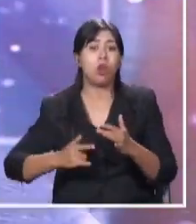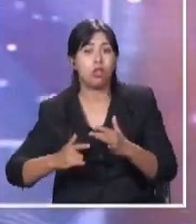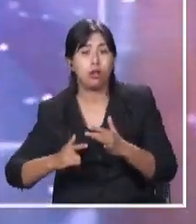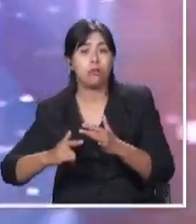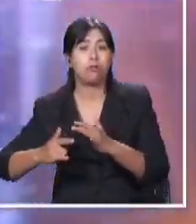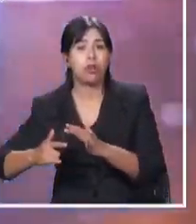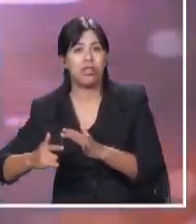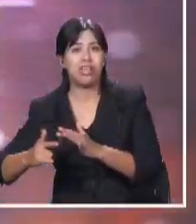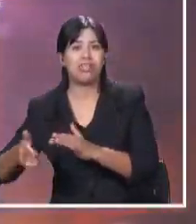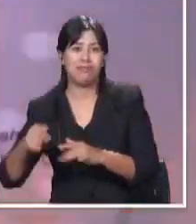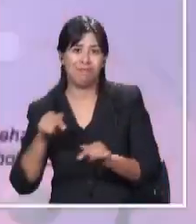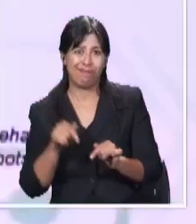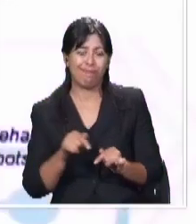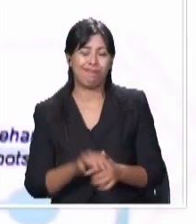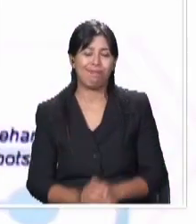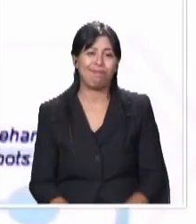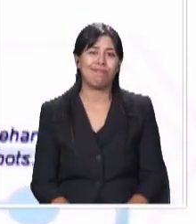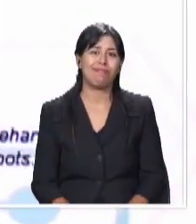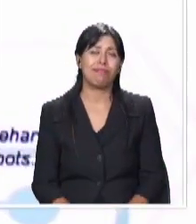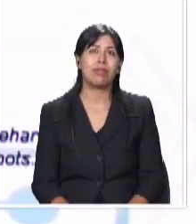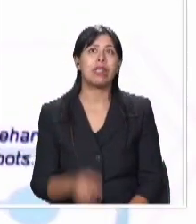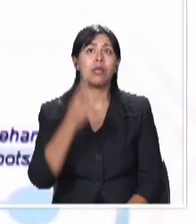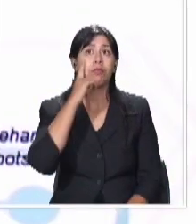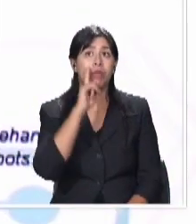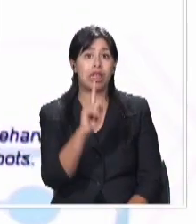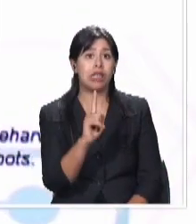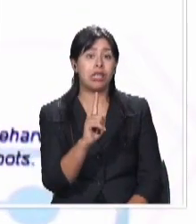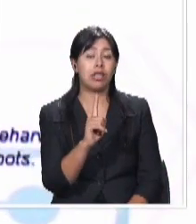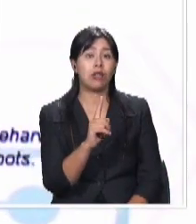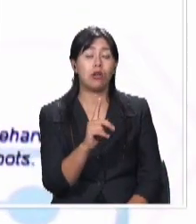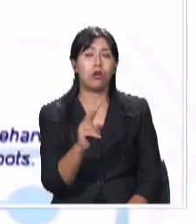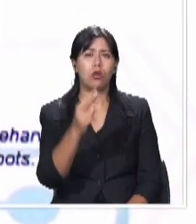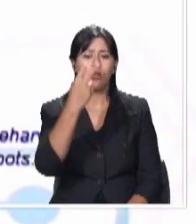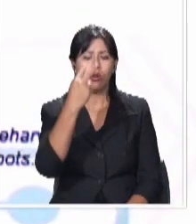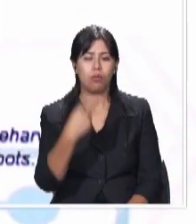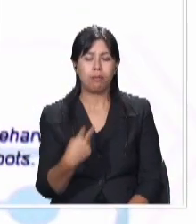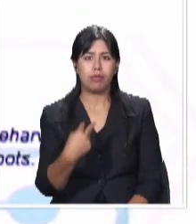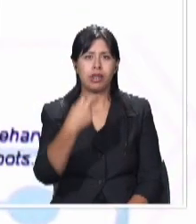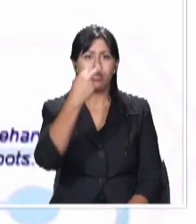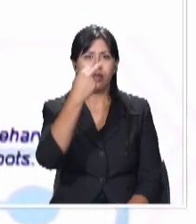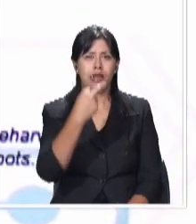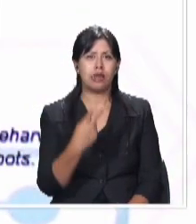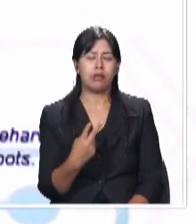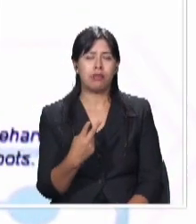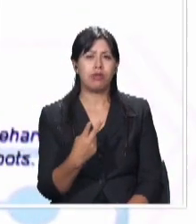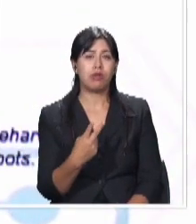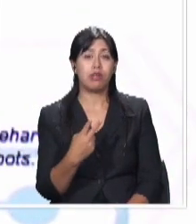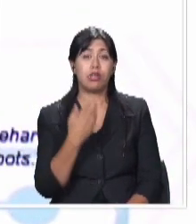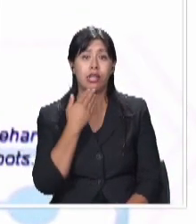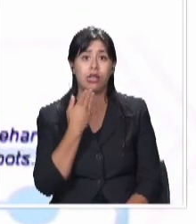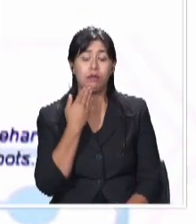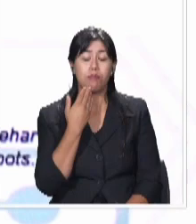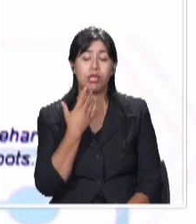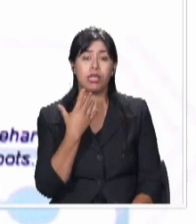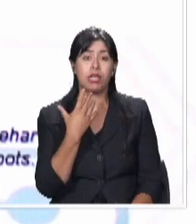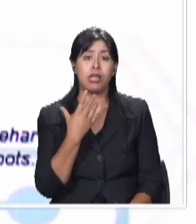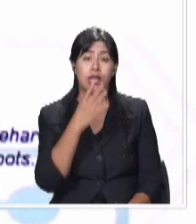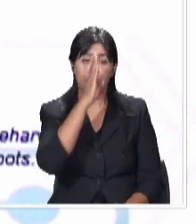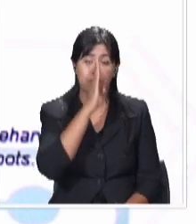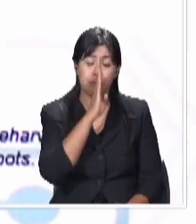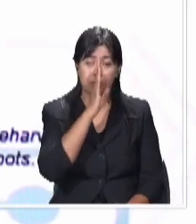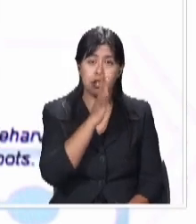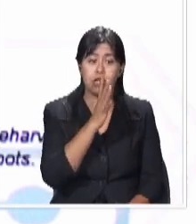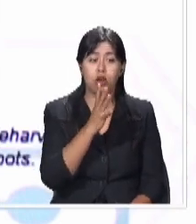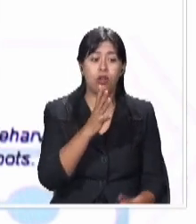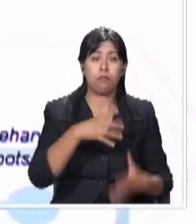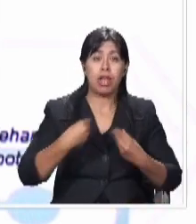ese movimiento. ¿Ya? Pero si nos miramos a nosotros mismos, si miramos a los mamíferos, si miramos a los niños chicos,